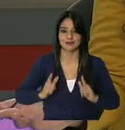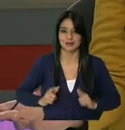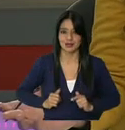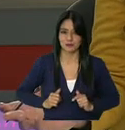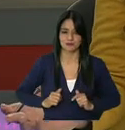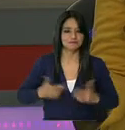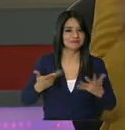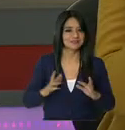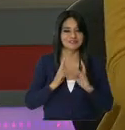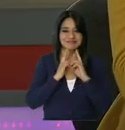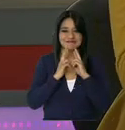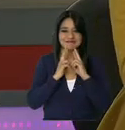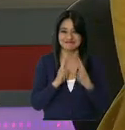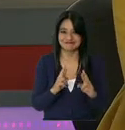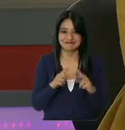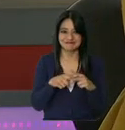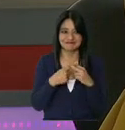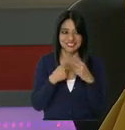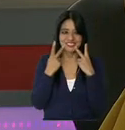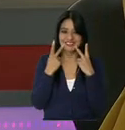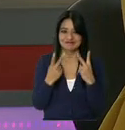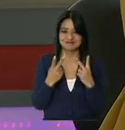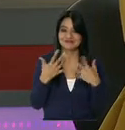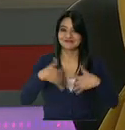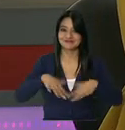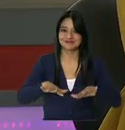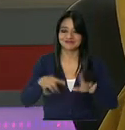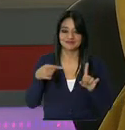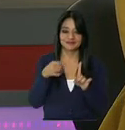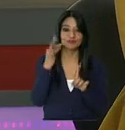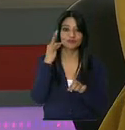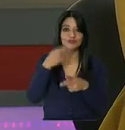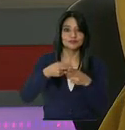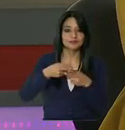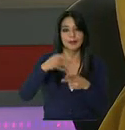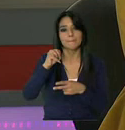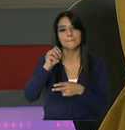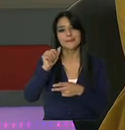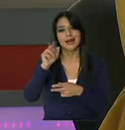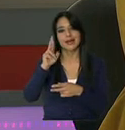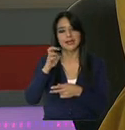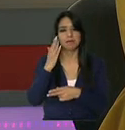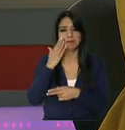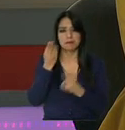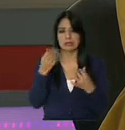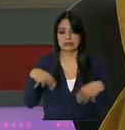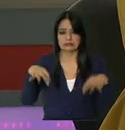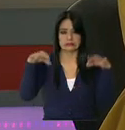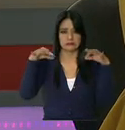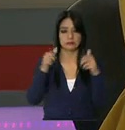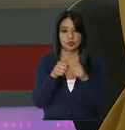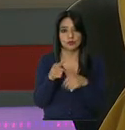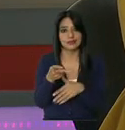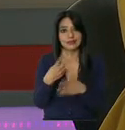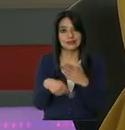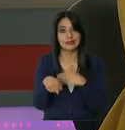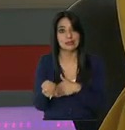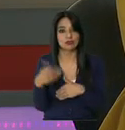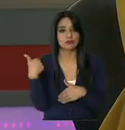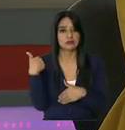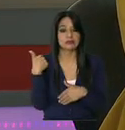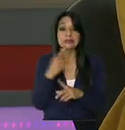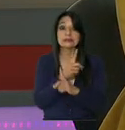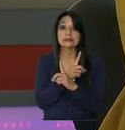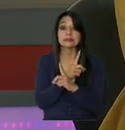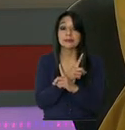primeros resultados se empiezan a cristalizar. María Lachimba, una madre de escasos recursos económicos, junto a su hijo con